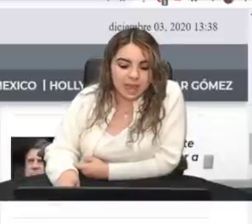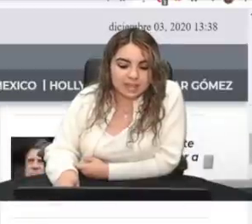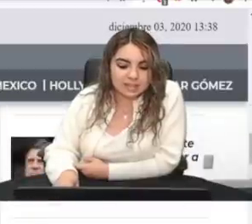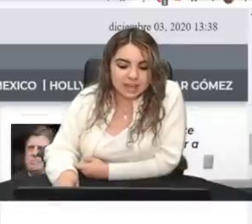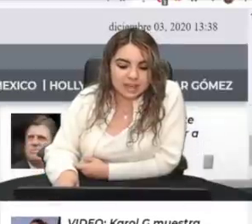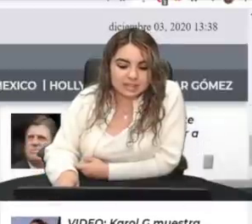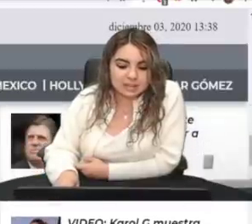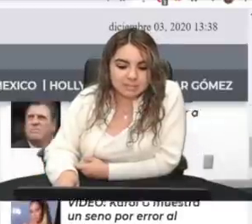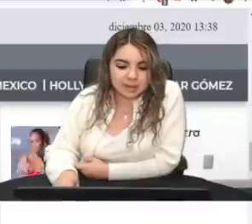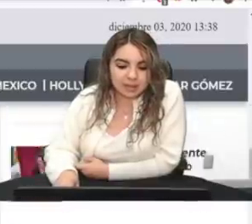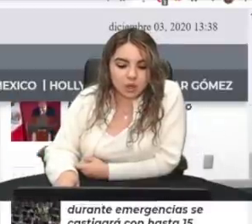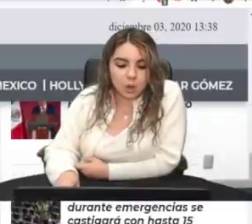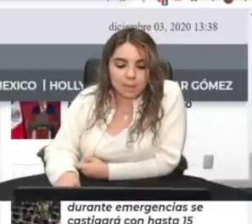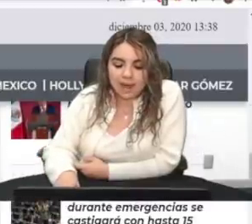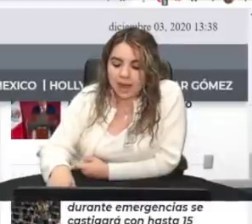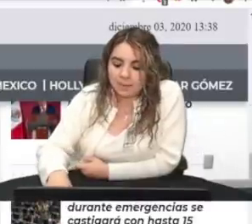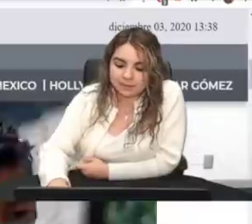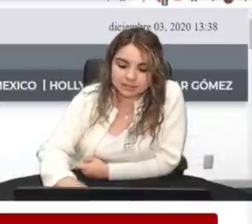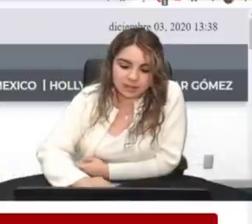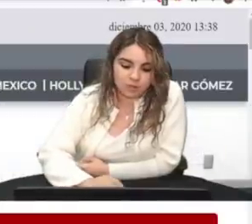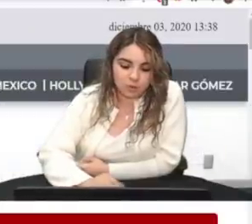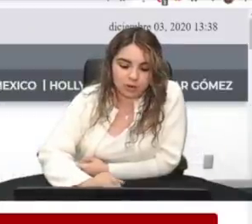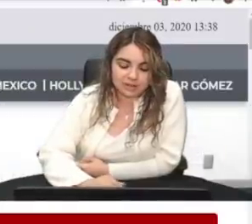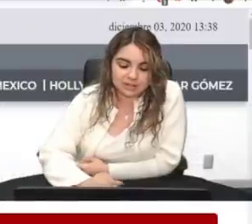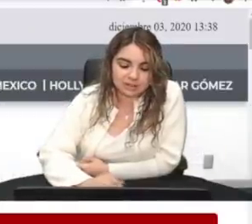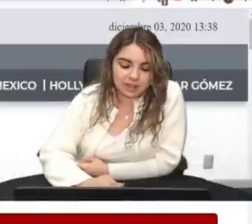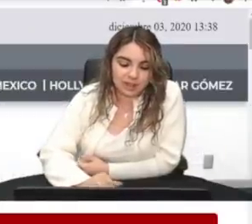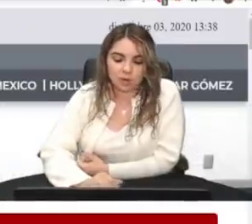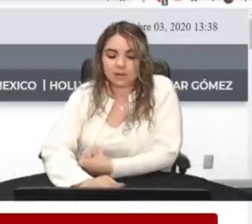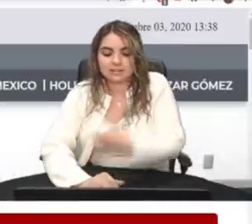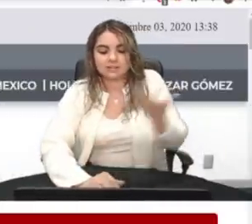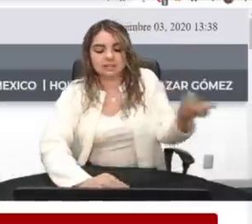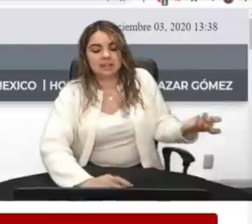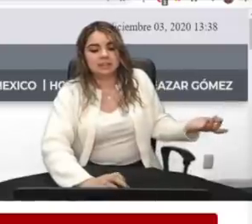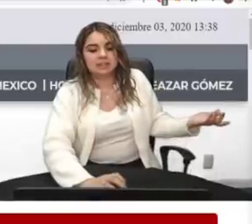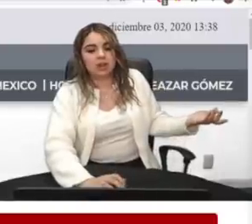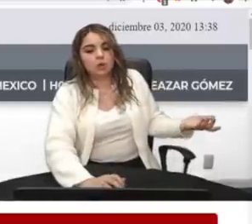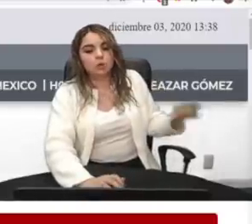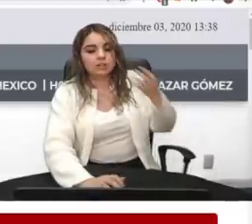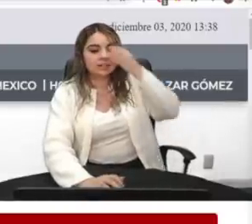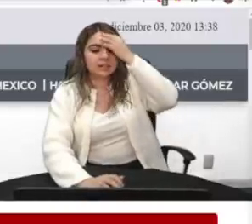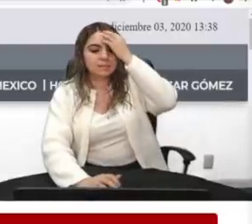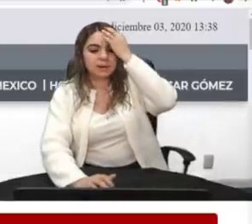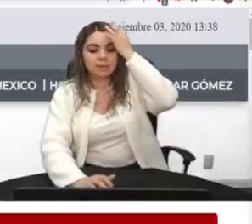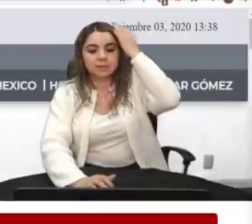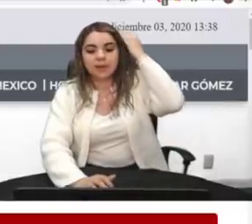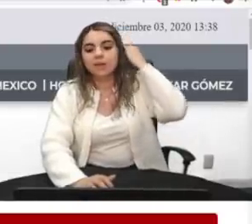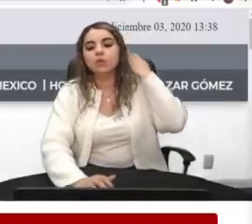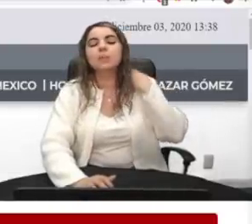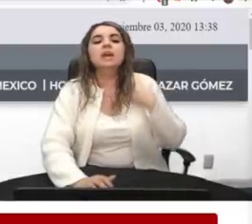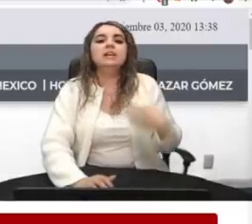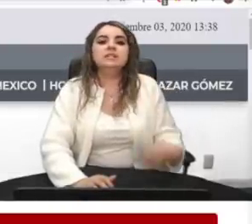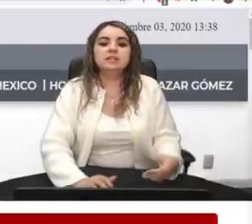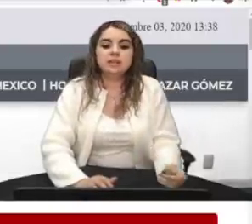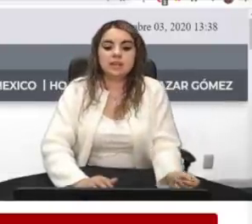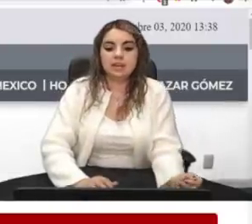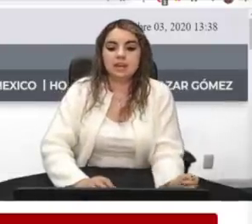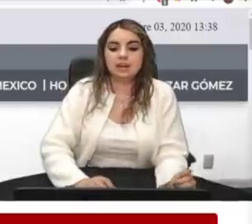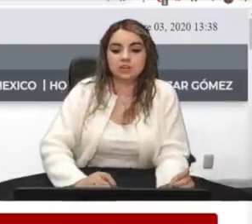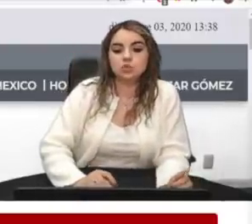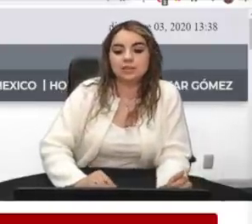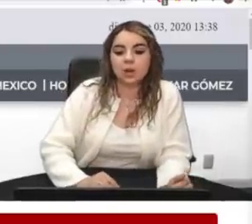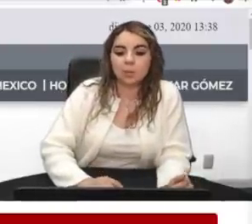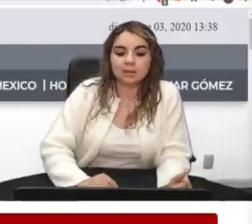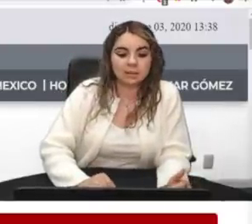aquí es que si México va avanzando con las estrategias de salud que se están implementando,